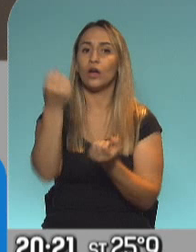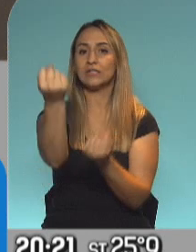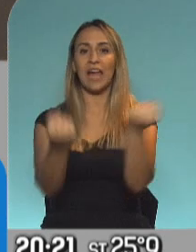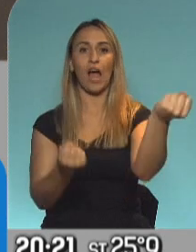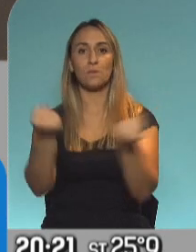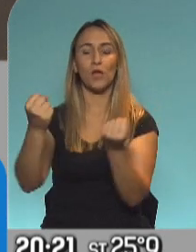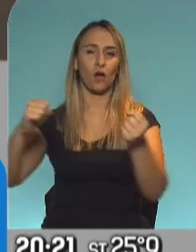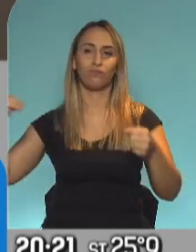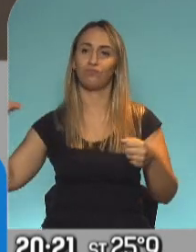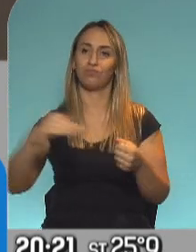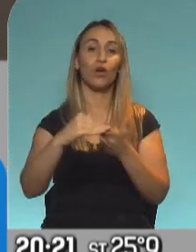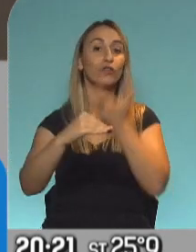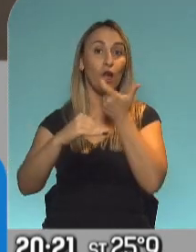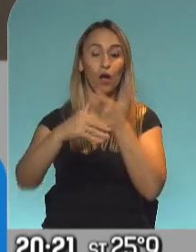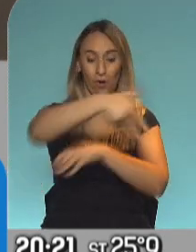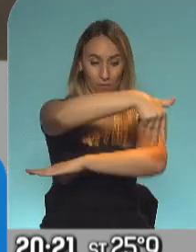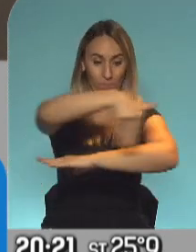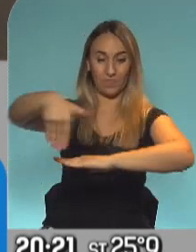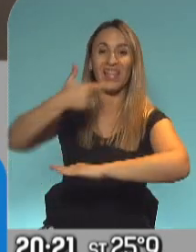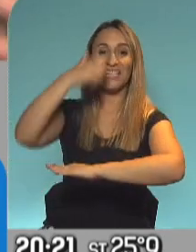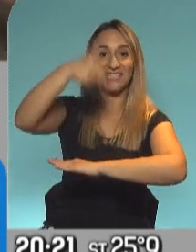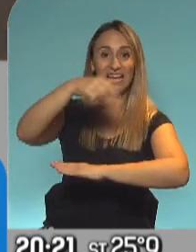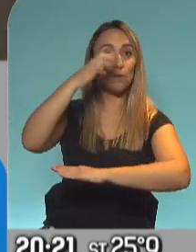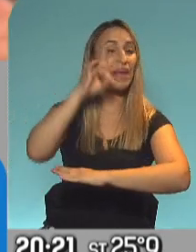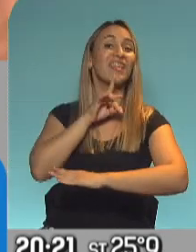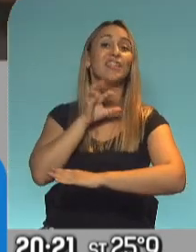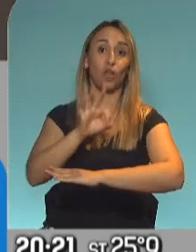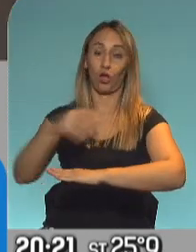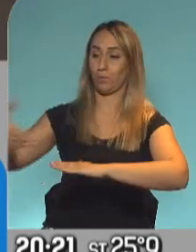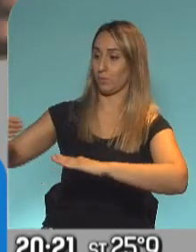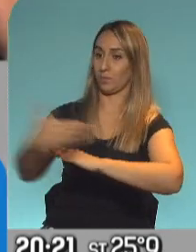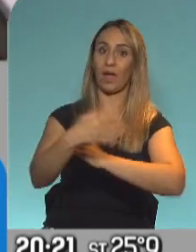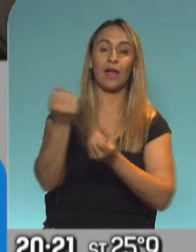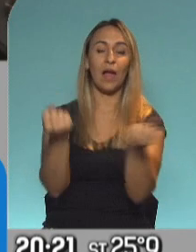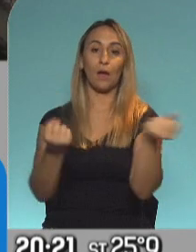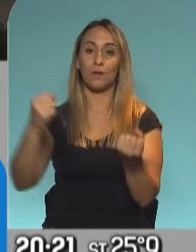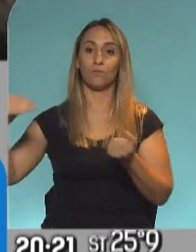ve que un camión cruza en rojo circulando por San Pedrito y en ese momento se distrae,